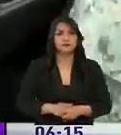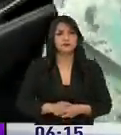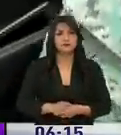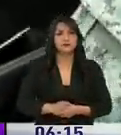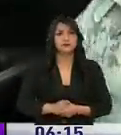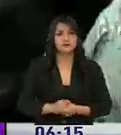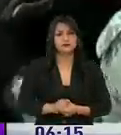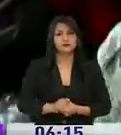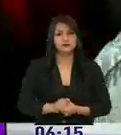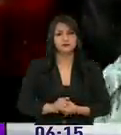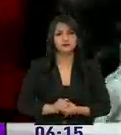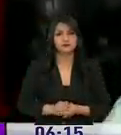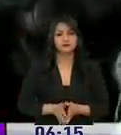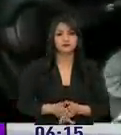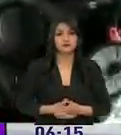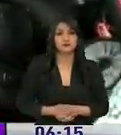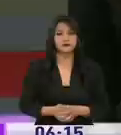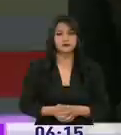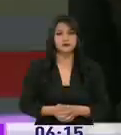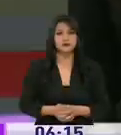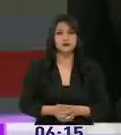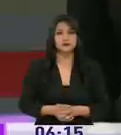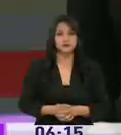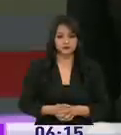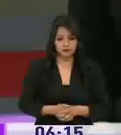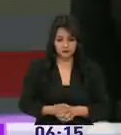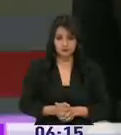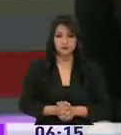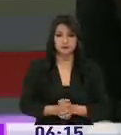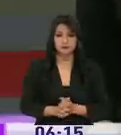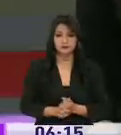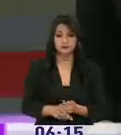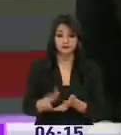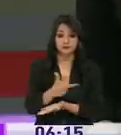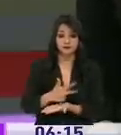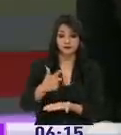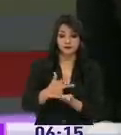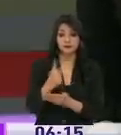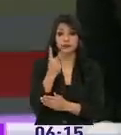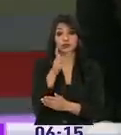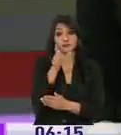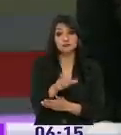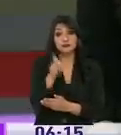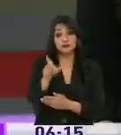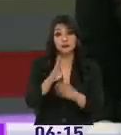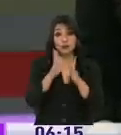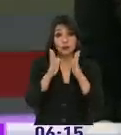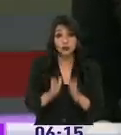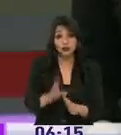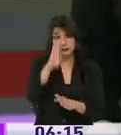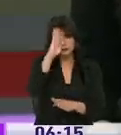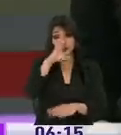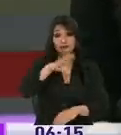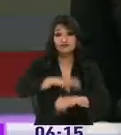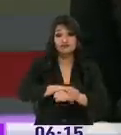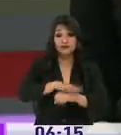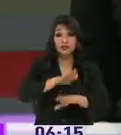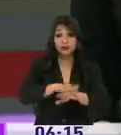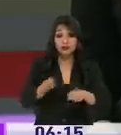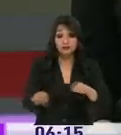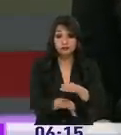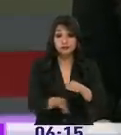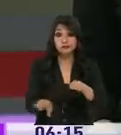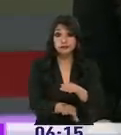Informó Priscila Cadena. Y en Carchi, dos ciudadanos de nacionalidad ecuatoriana fueron detenidos por transportar más